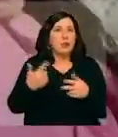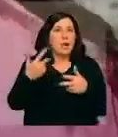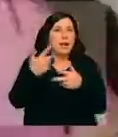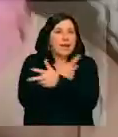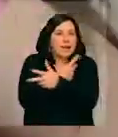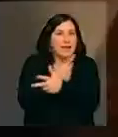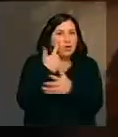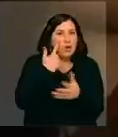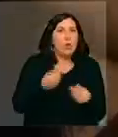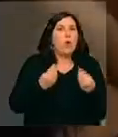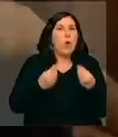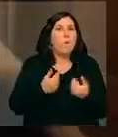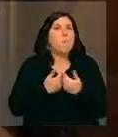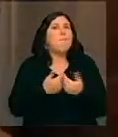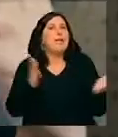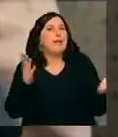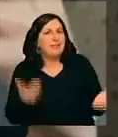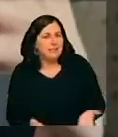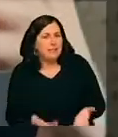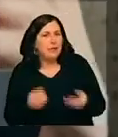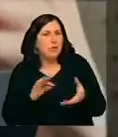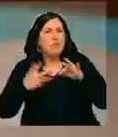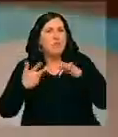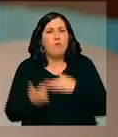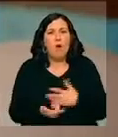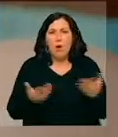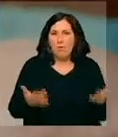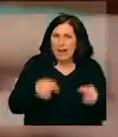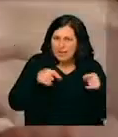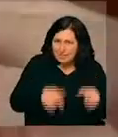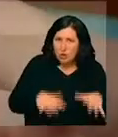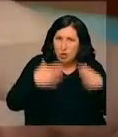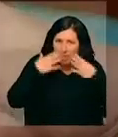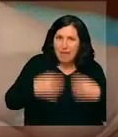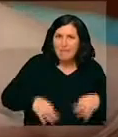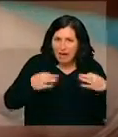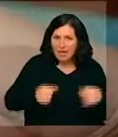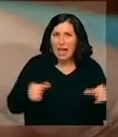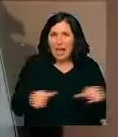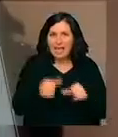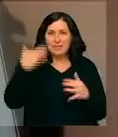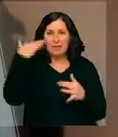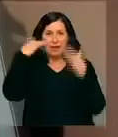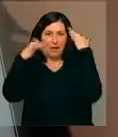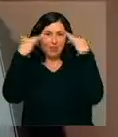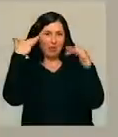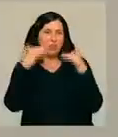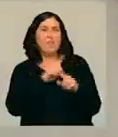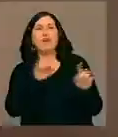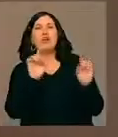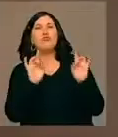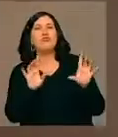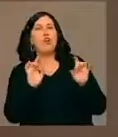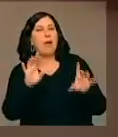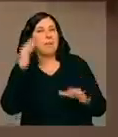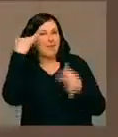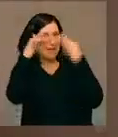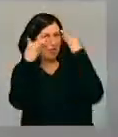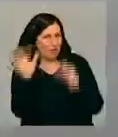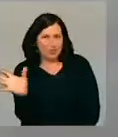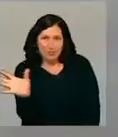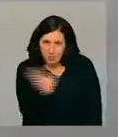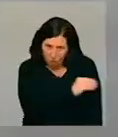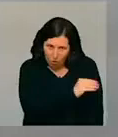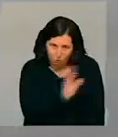¿Cuándo inicia la relación sexual? O sea, que es una práctica que realmente está entre los adolescentes, pero no es solamente de los adolescentes, es de todos en realidad.